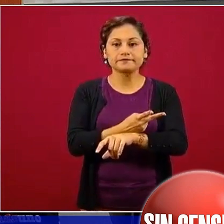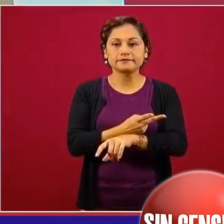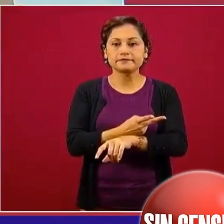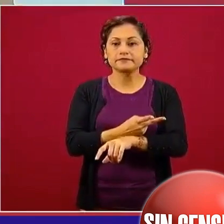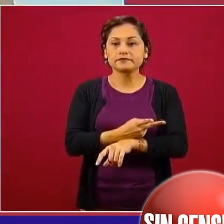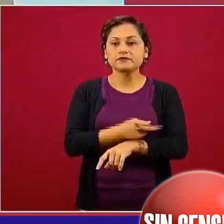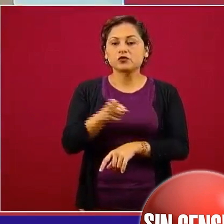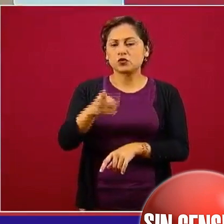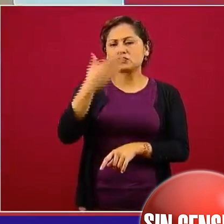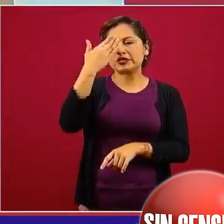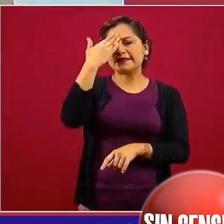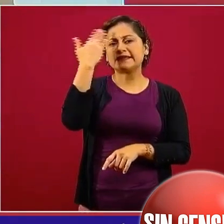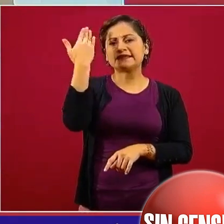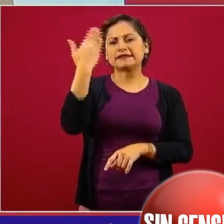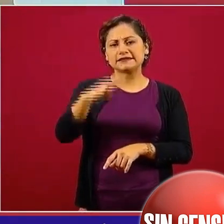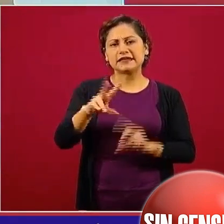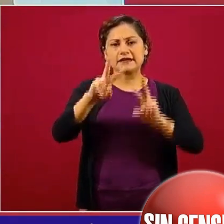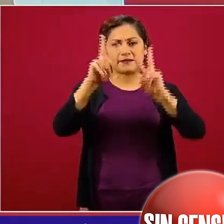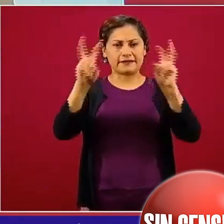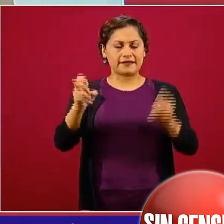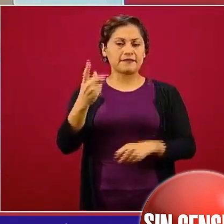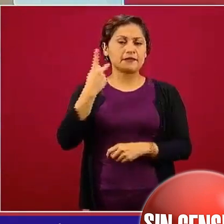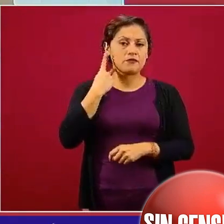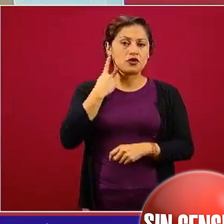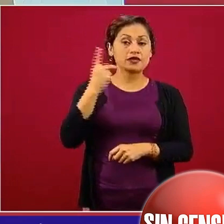cuando no hay principios, también lo aclaro,